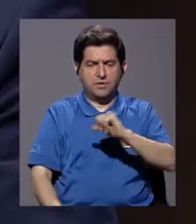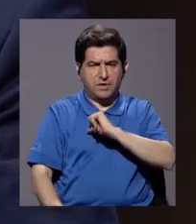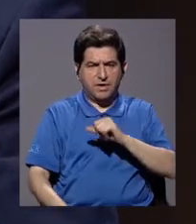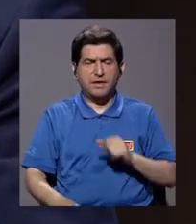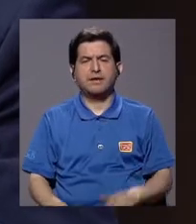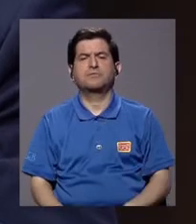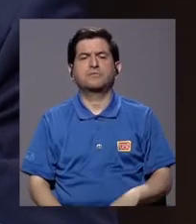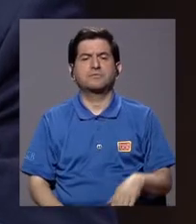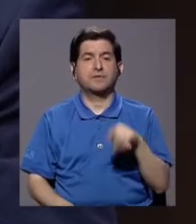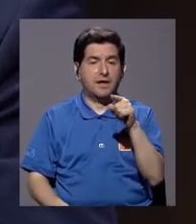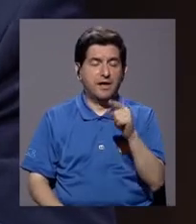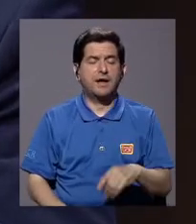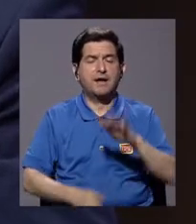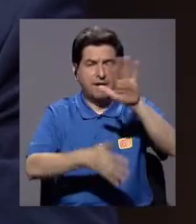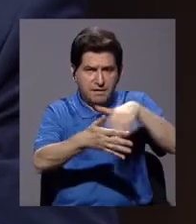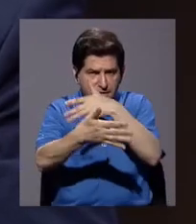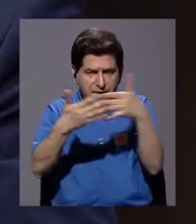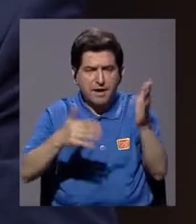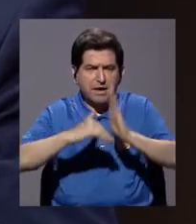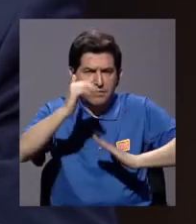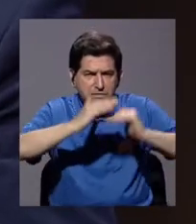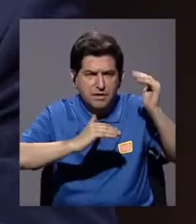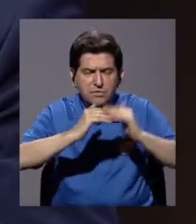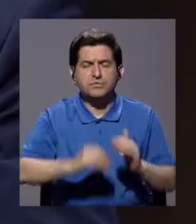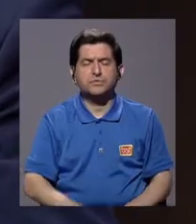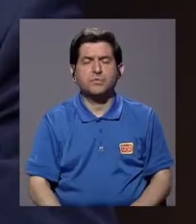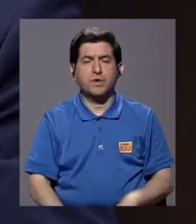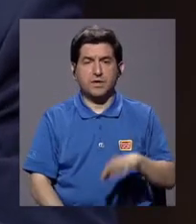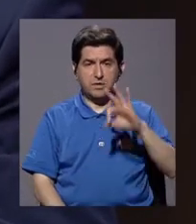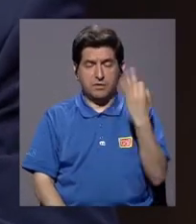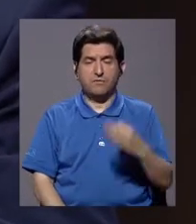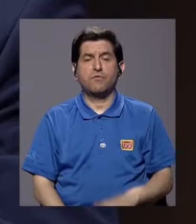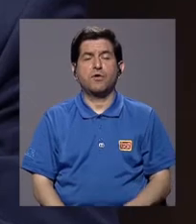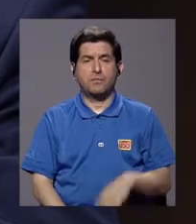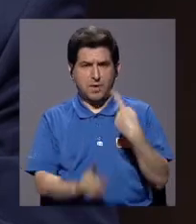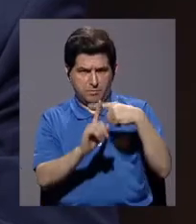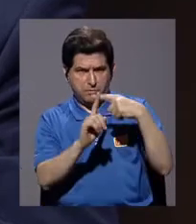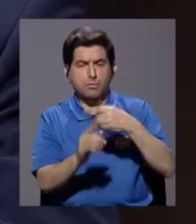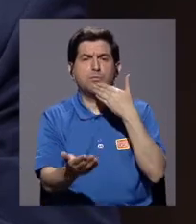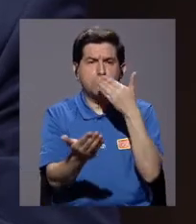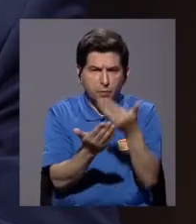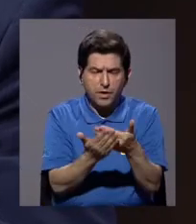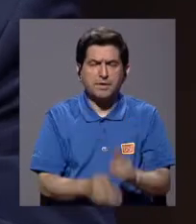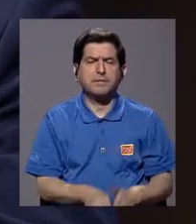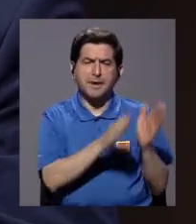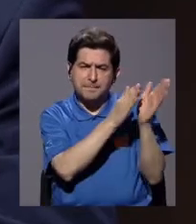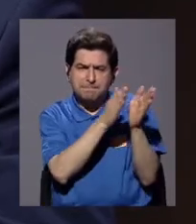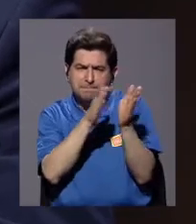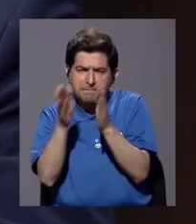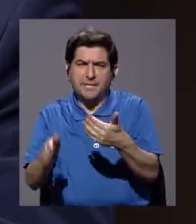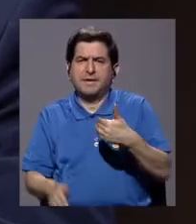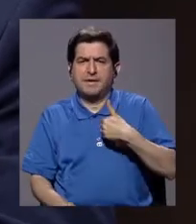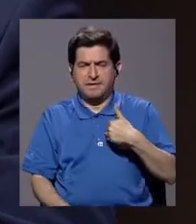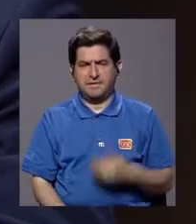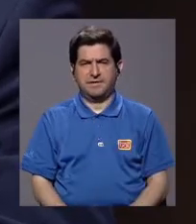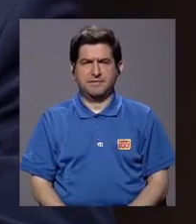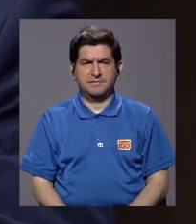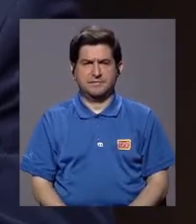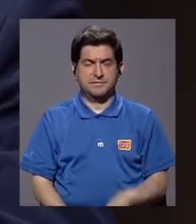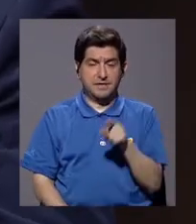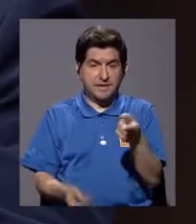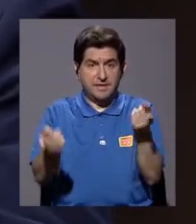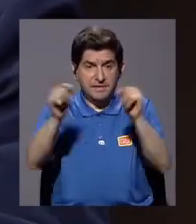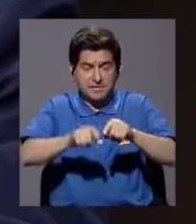la ARECEP, tratando de construir esa agenda constructiva, buena, de tal manera que esos planes que se tienen concebidos, el